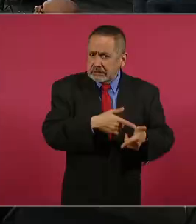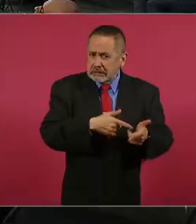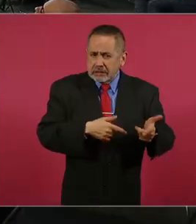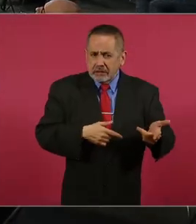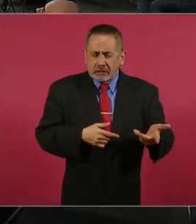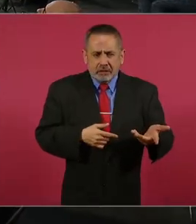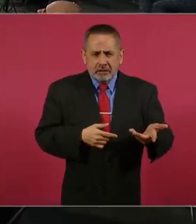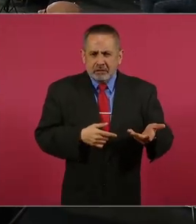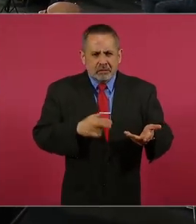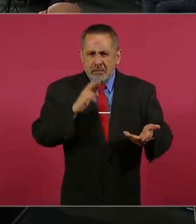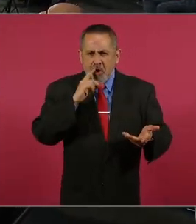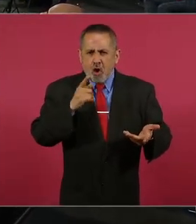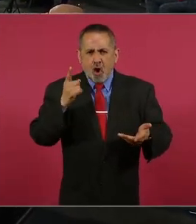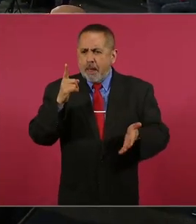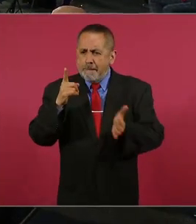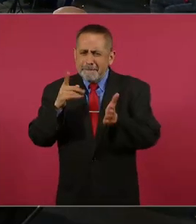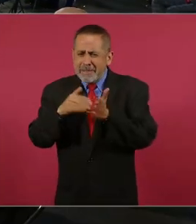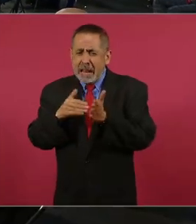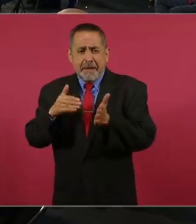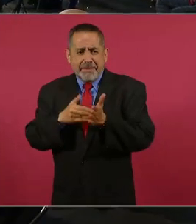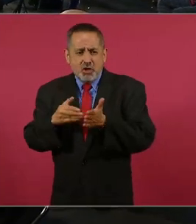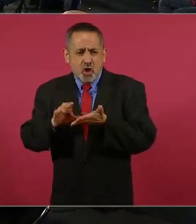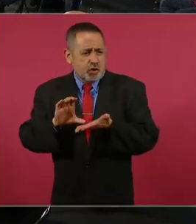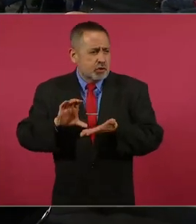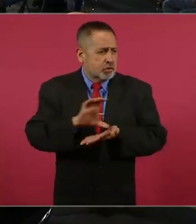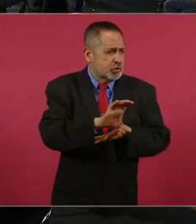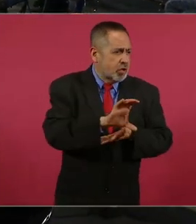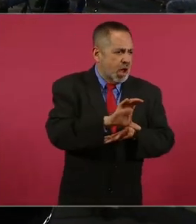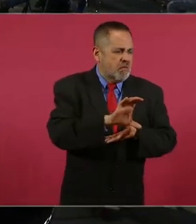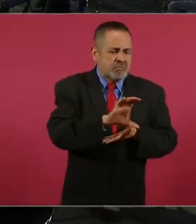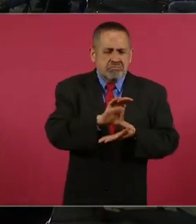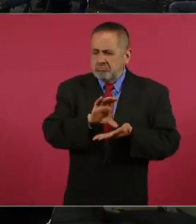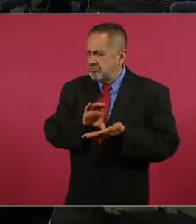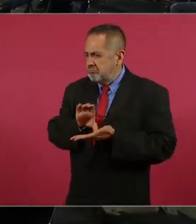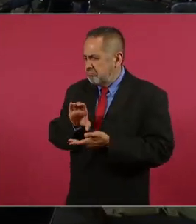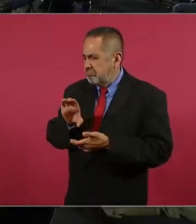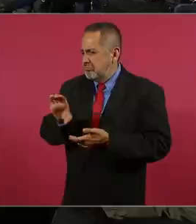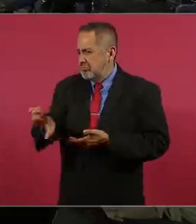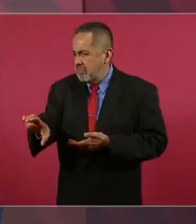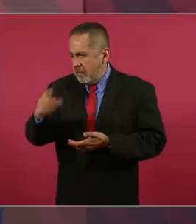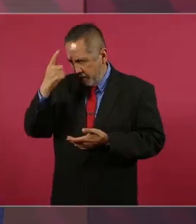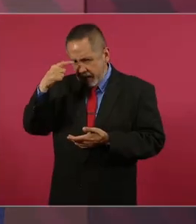¿Por qué no esos 1,000 millones se van al fondo de pensiones?